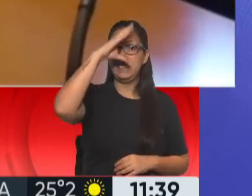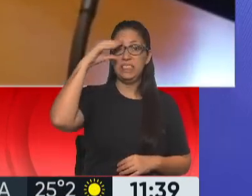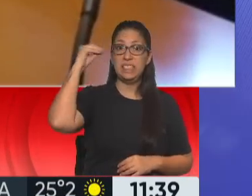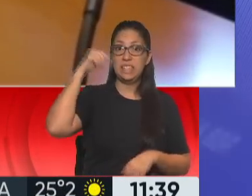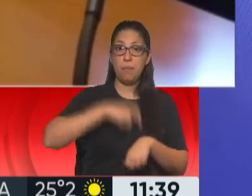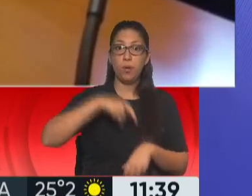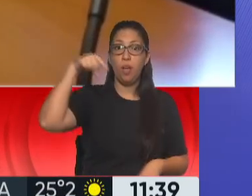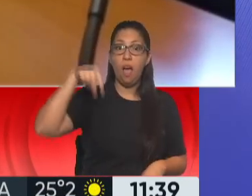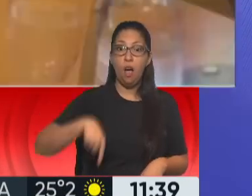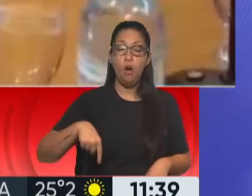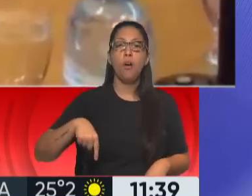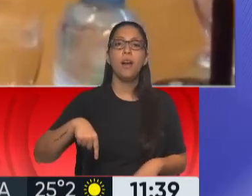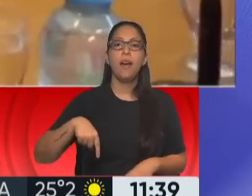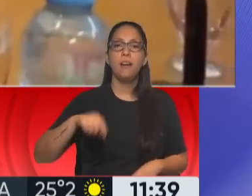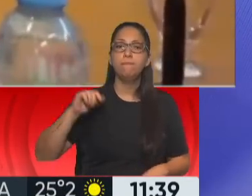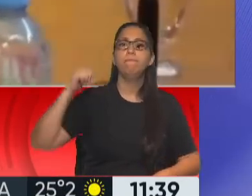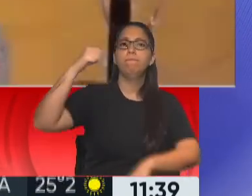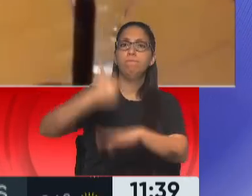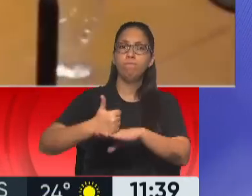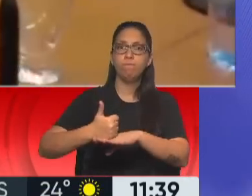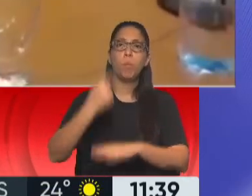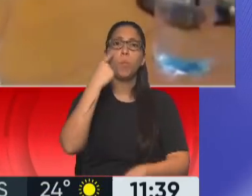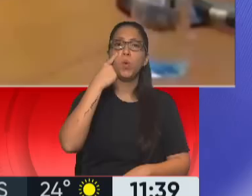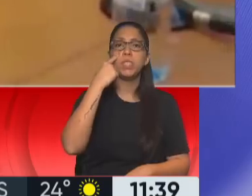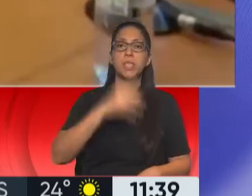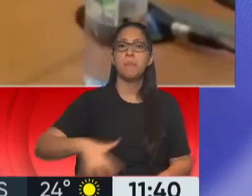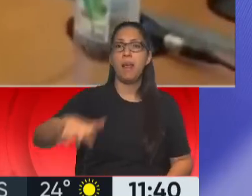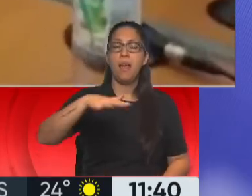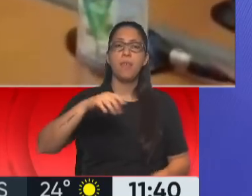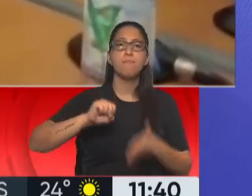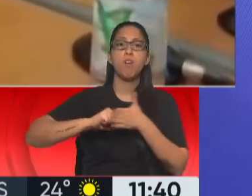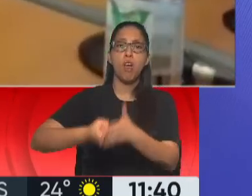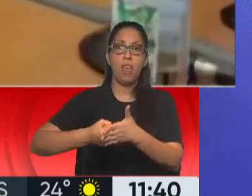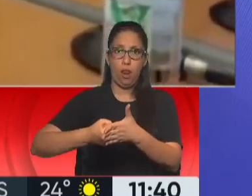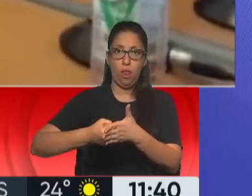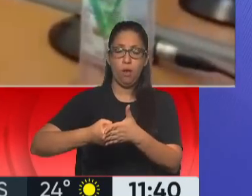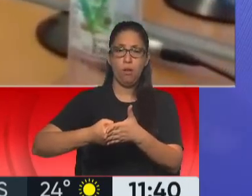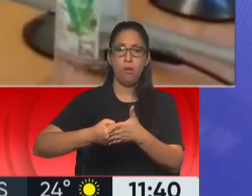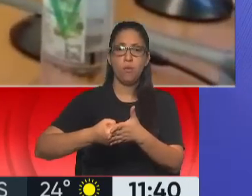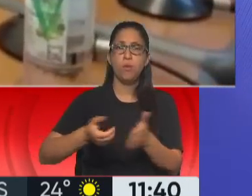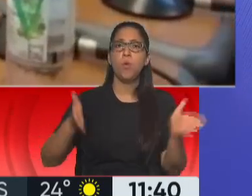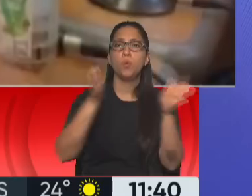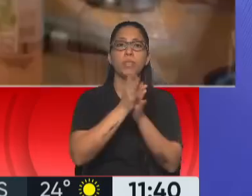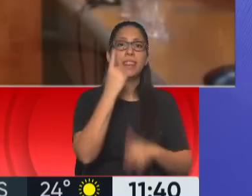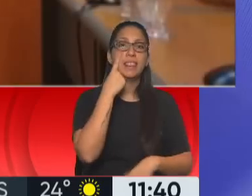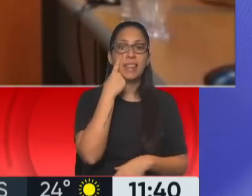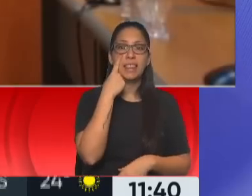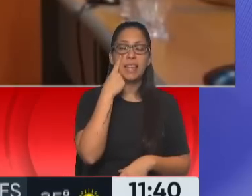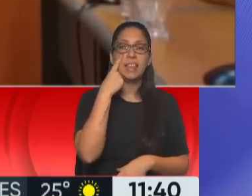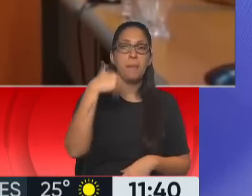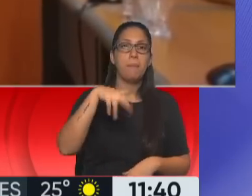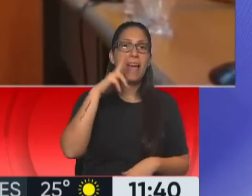este momento se encuentra en la municipalidad de Moreno, en el municipio de Moreno, junto con la intendenta